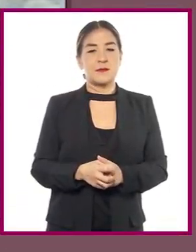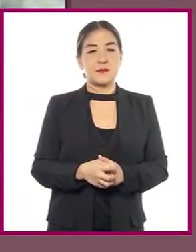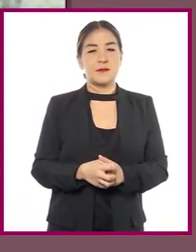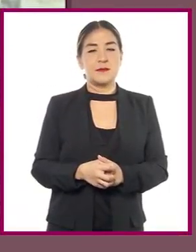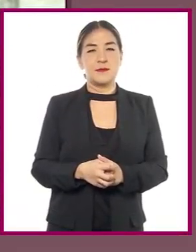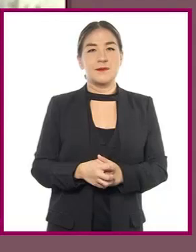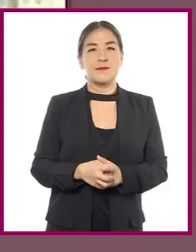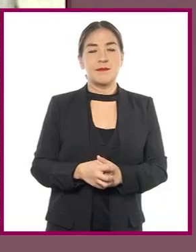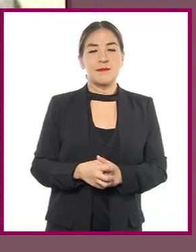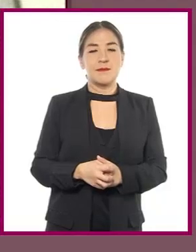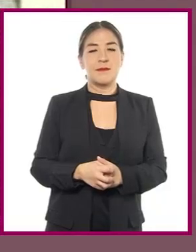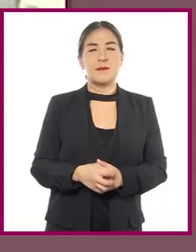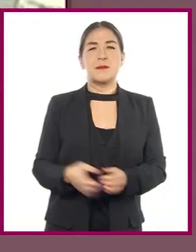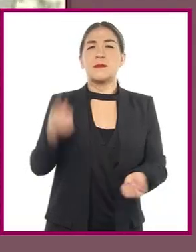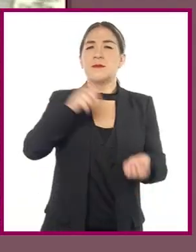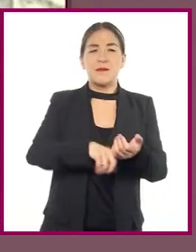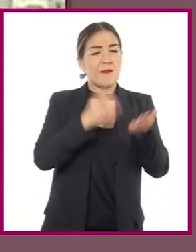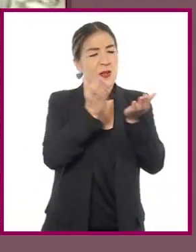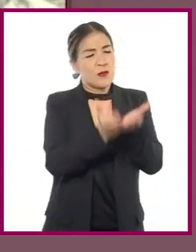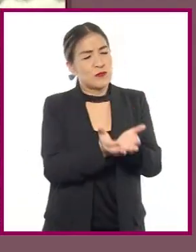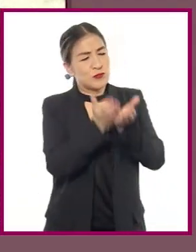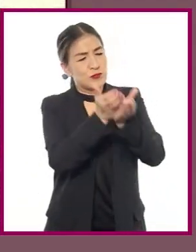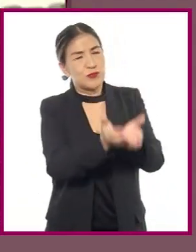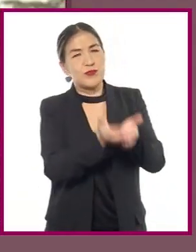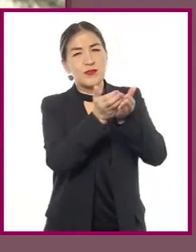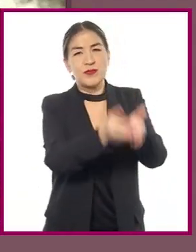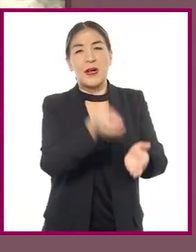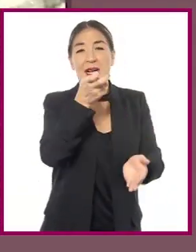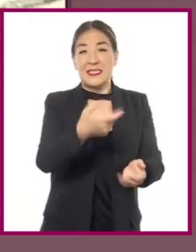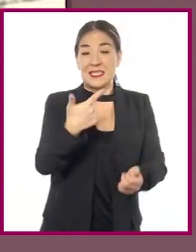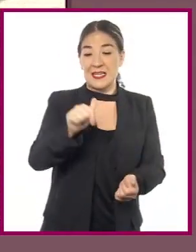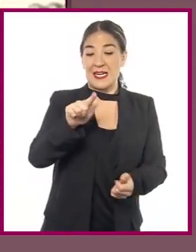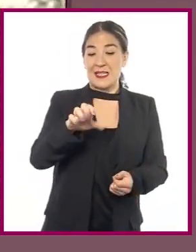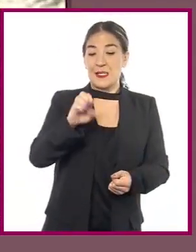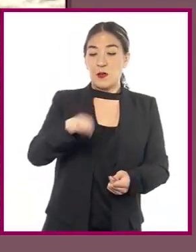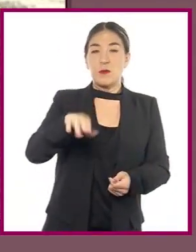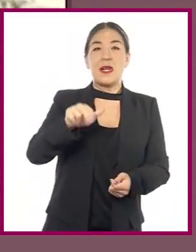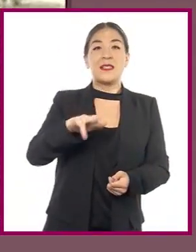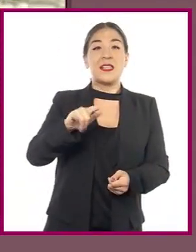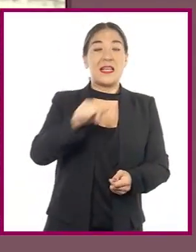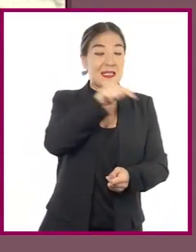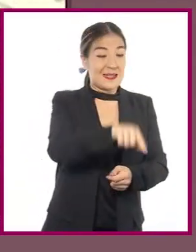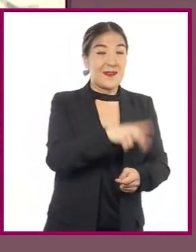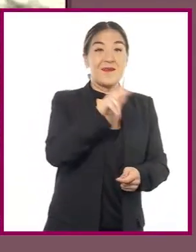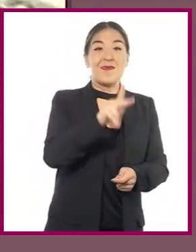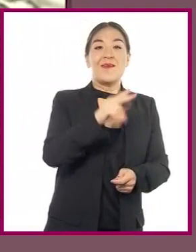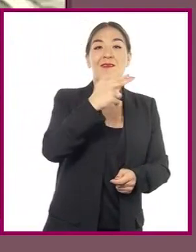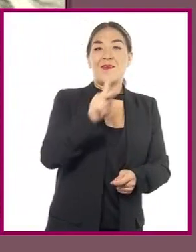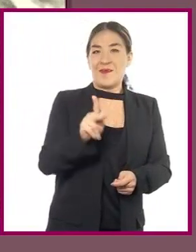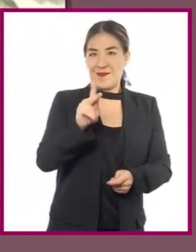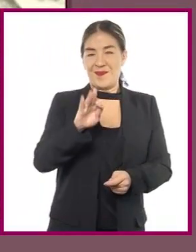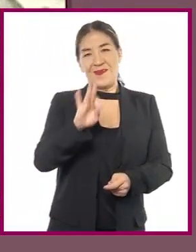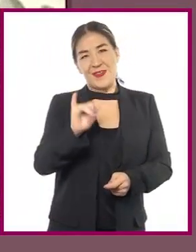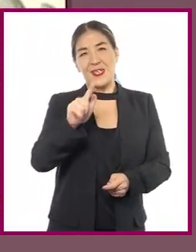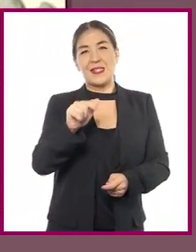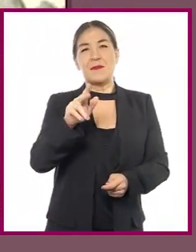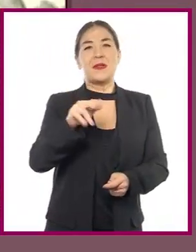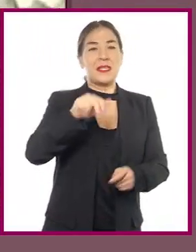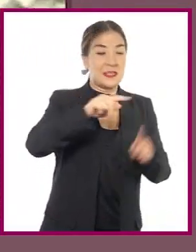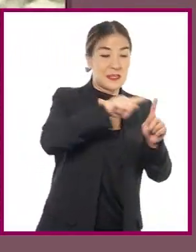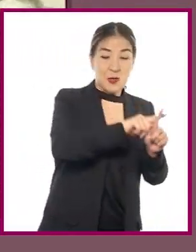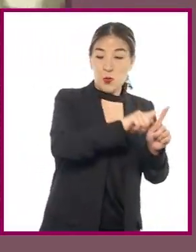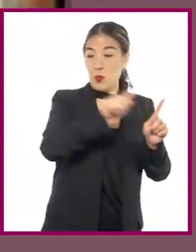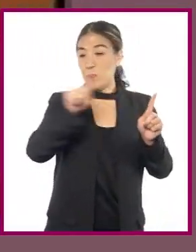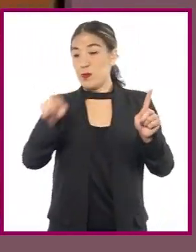El Galeón de Manila navegó entre los puertos de Manila, Filipinas, y Acapulco, Nueva España. Esta línea marítima fue el